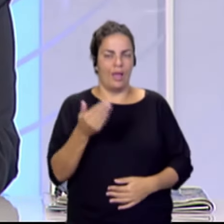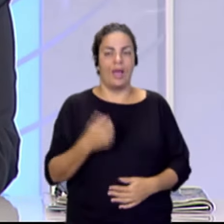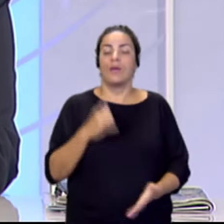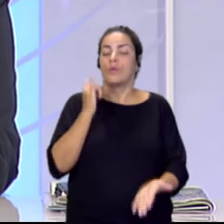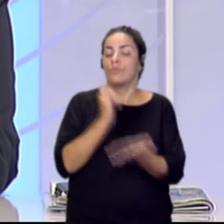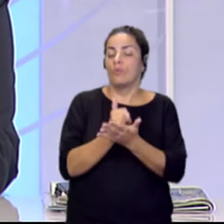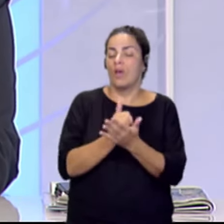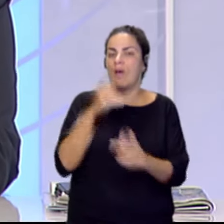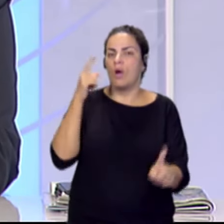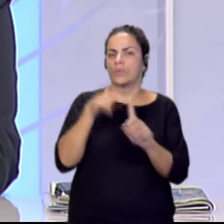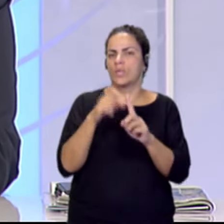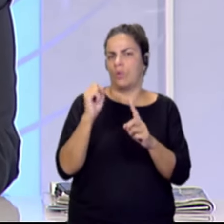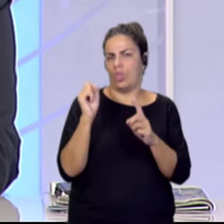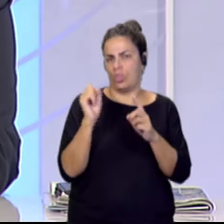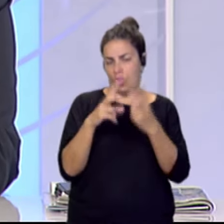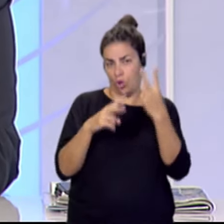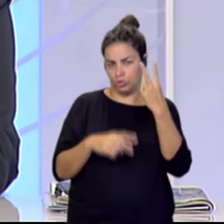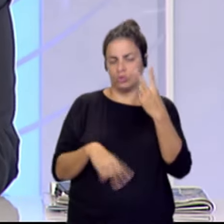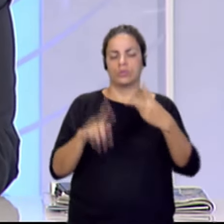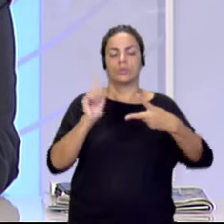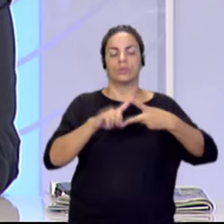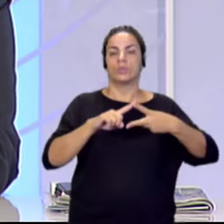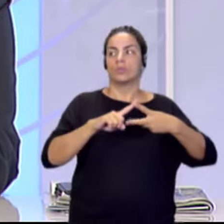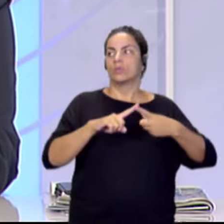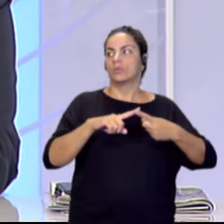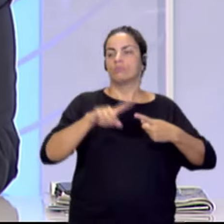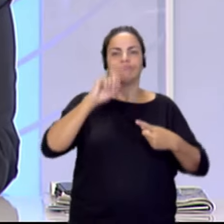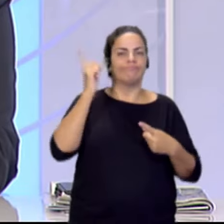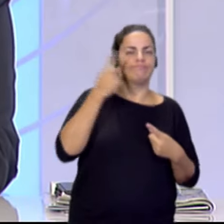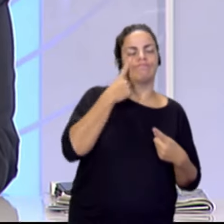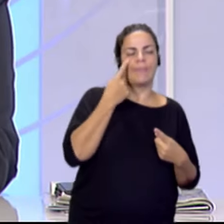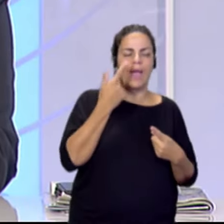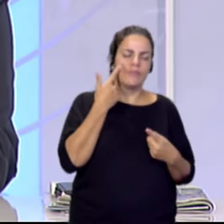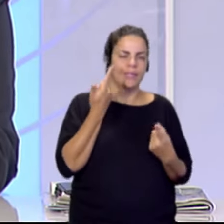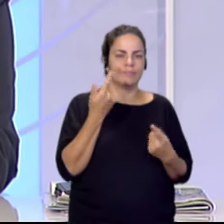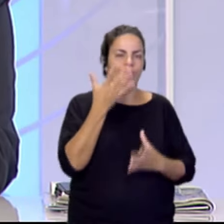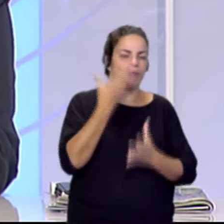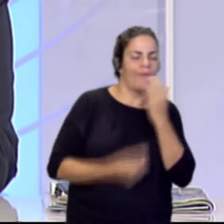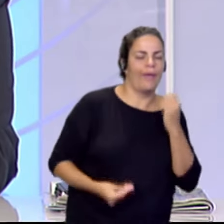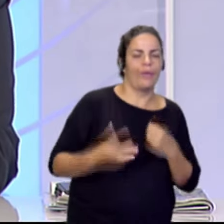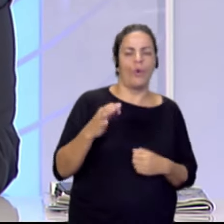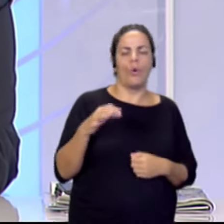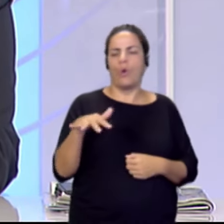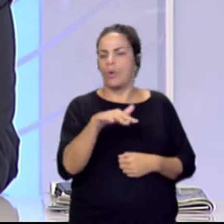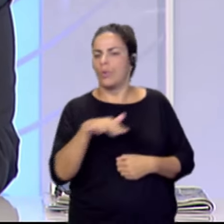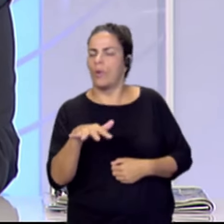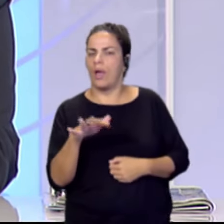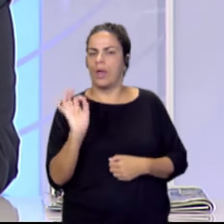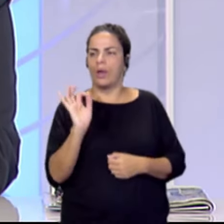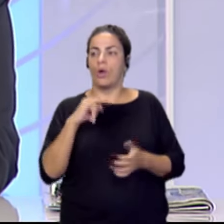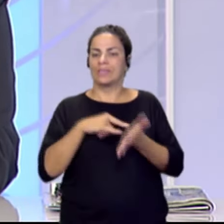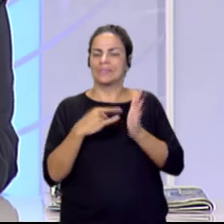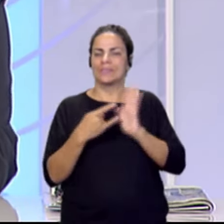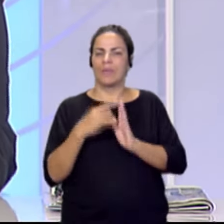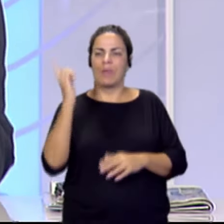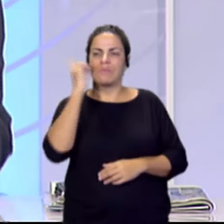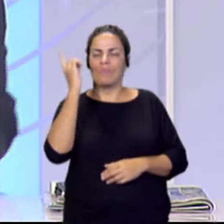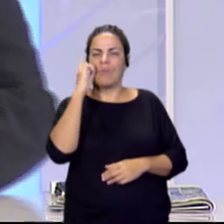objetivos fundamentales. Uno, detectar cuáles son las lagunas, los agujeros negros del sistema de telefonía